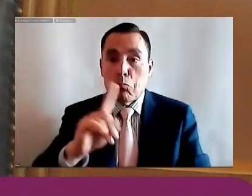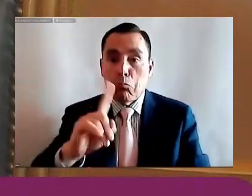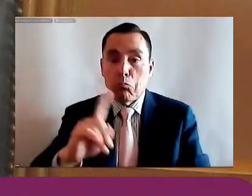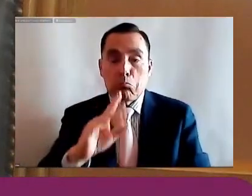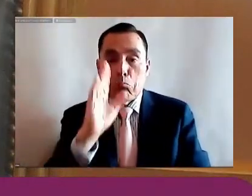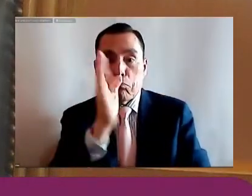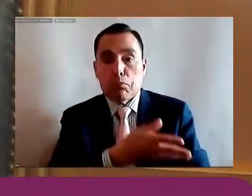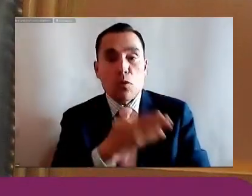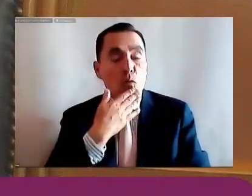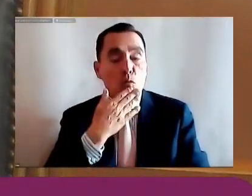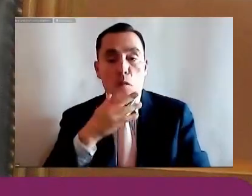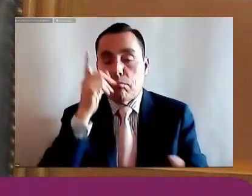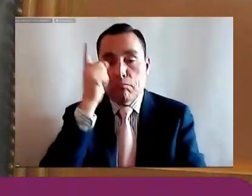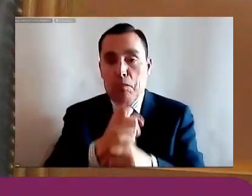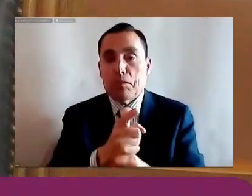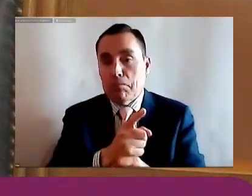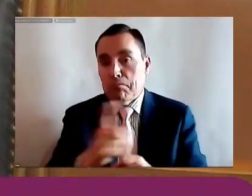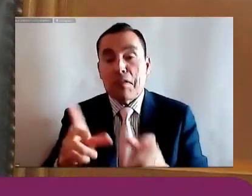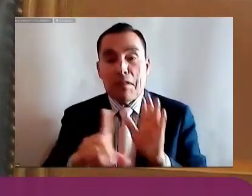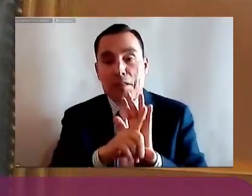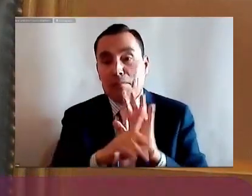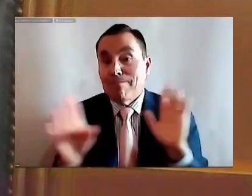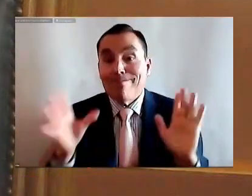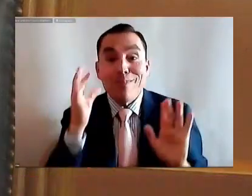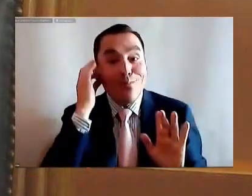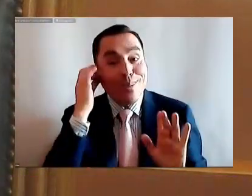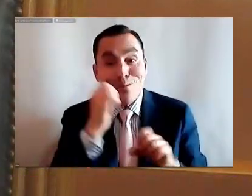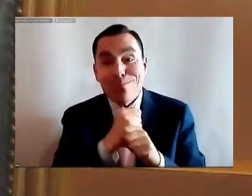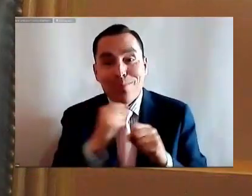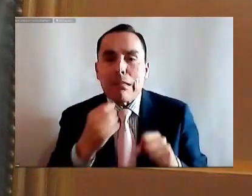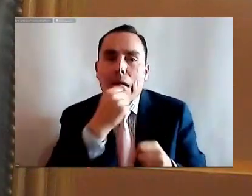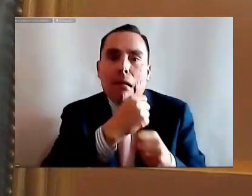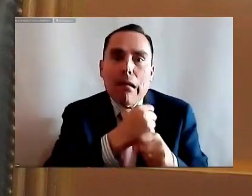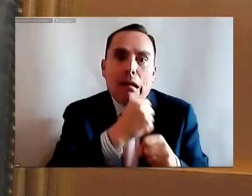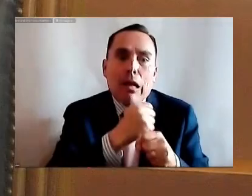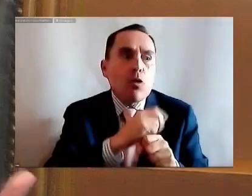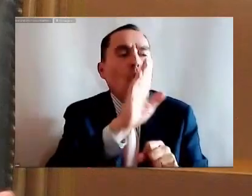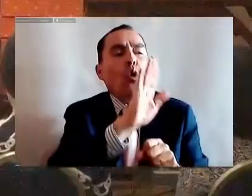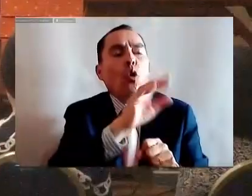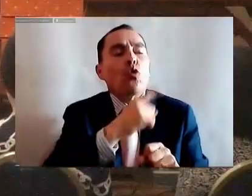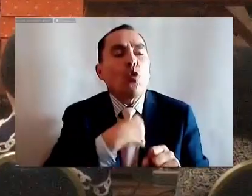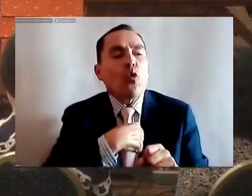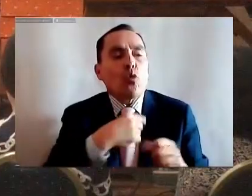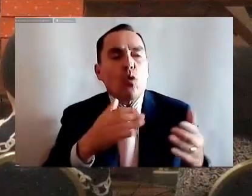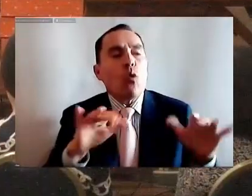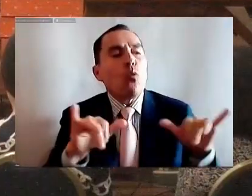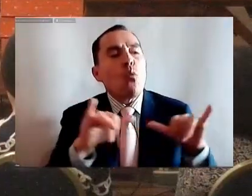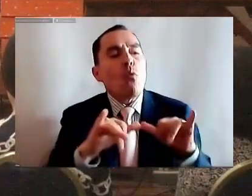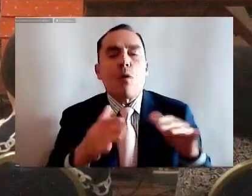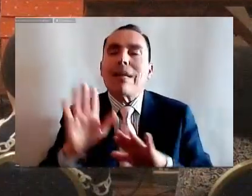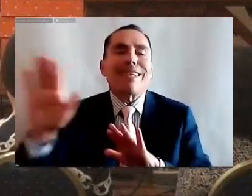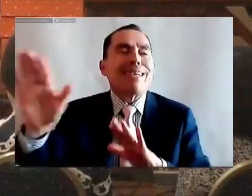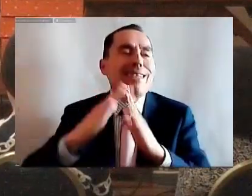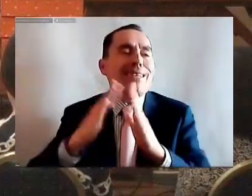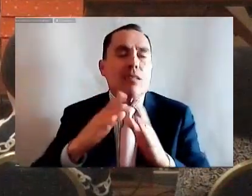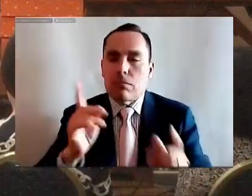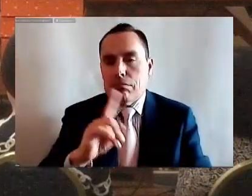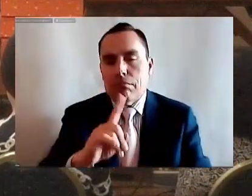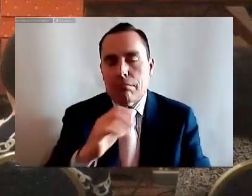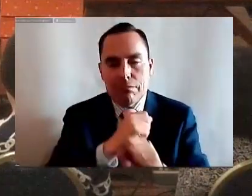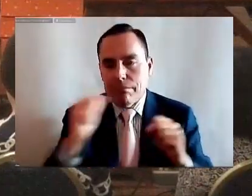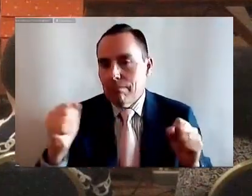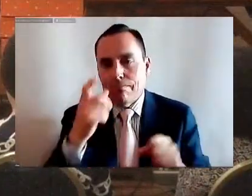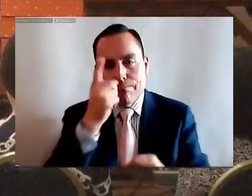igual, y ahí no hay ninguna flexibilidad ni nada, y que está bien porque de lo contrario nadie se lo tomaría, pero